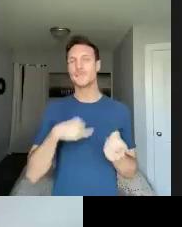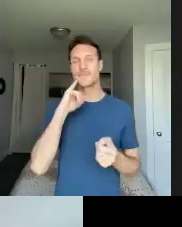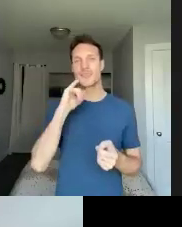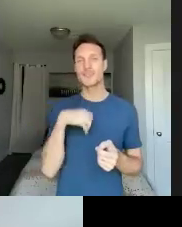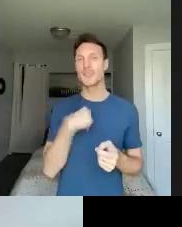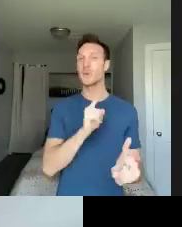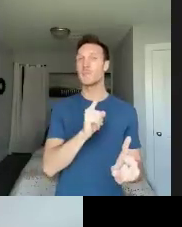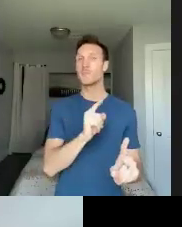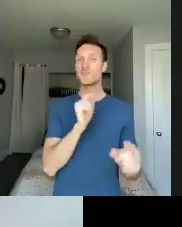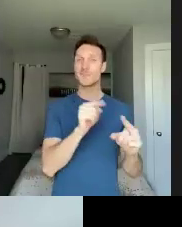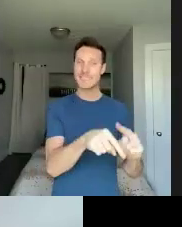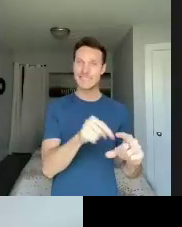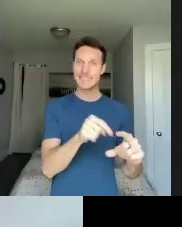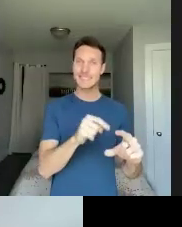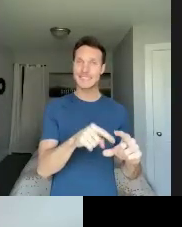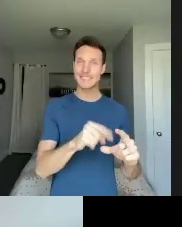only listening to me.